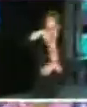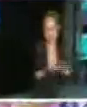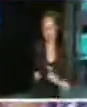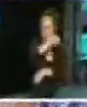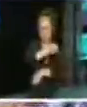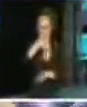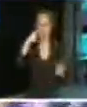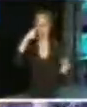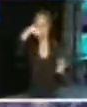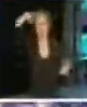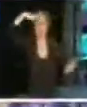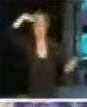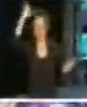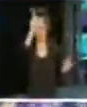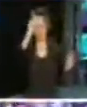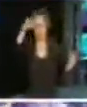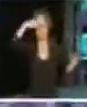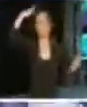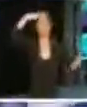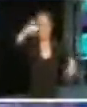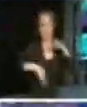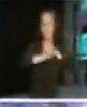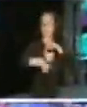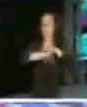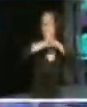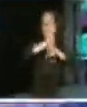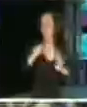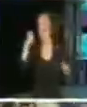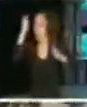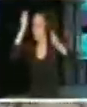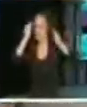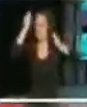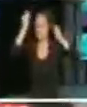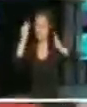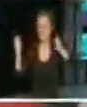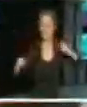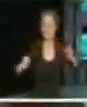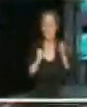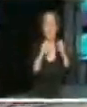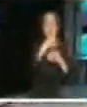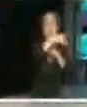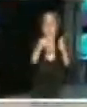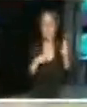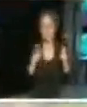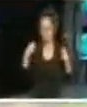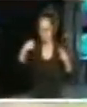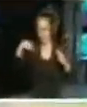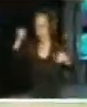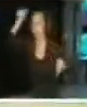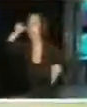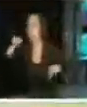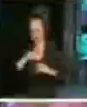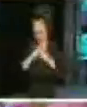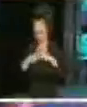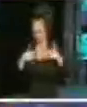y mantenga la ilusión. Que pensaba que La Palma se llevaría con un travelo Eurovisión. No me